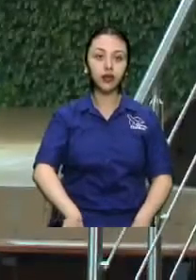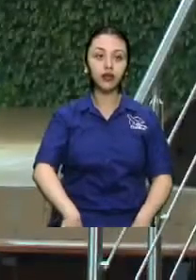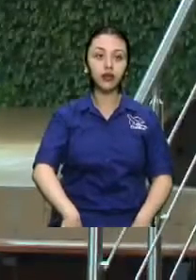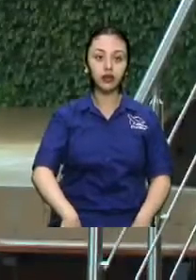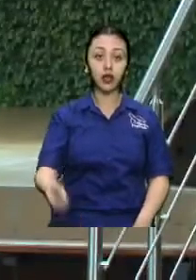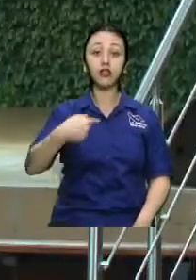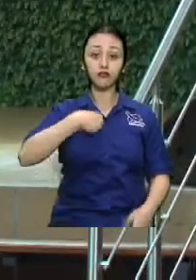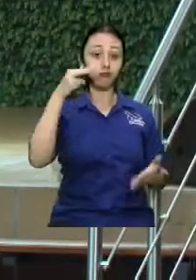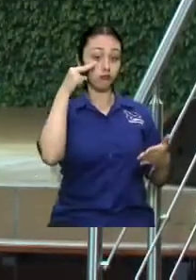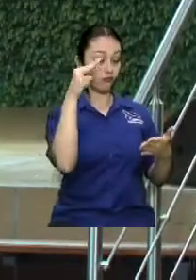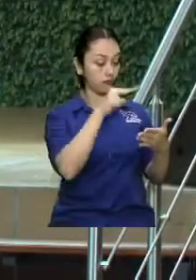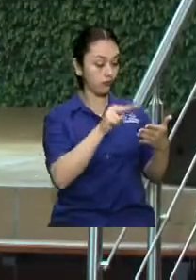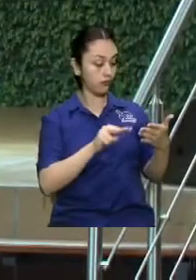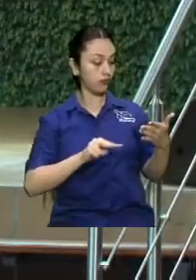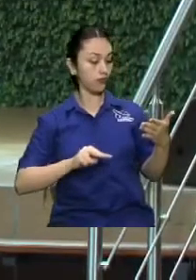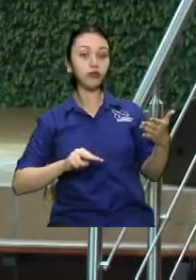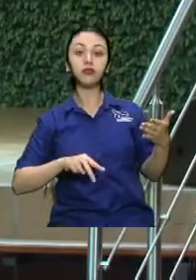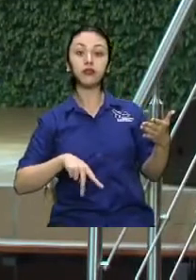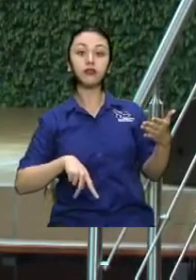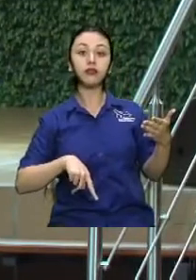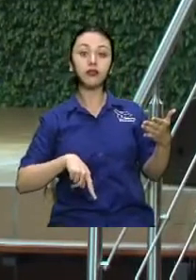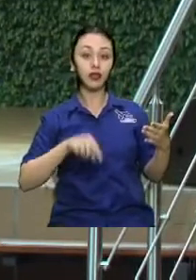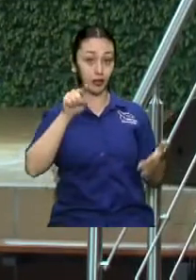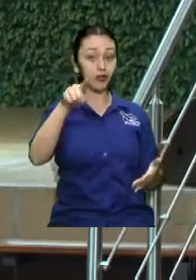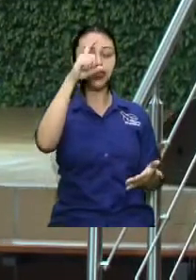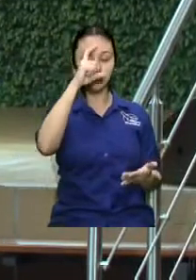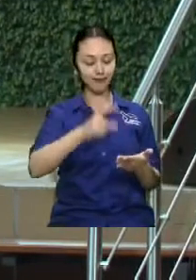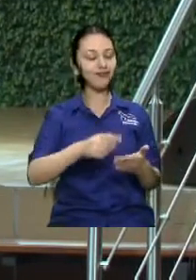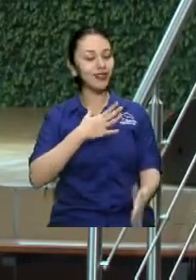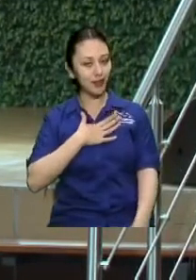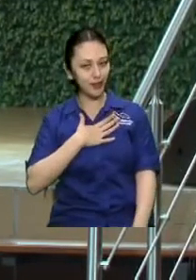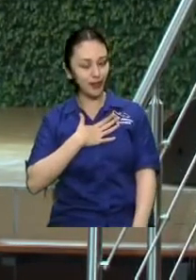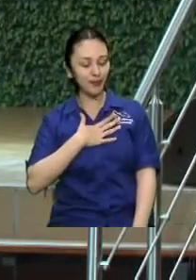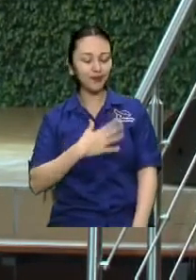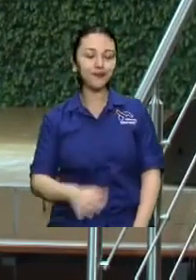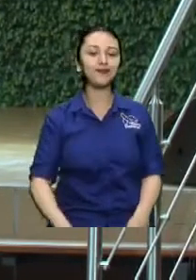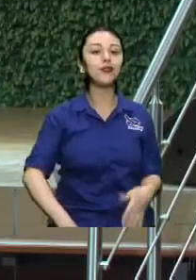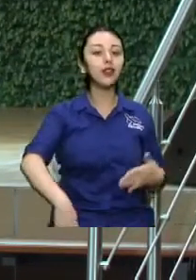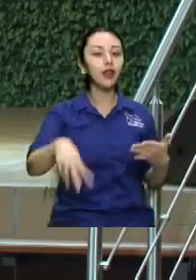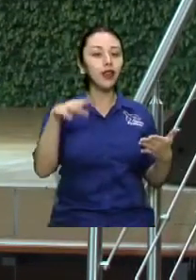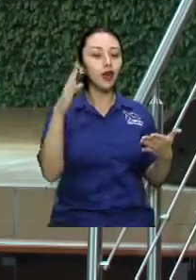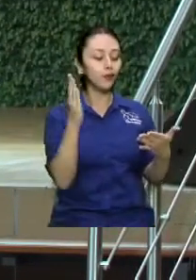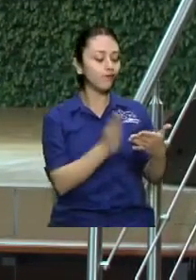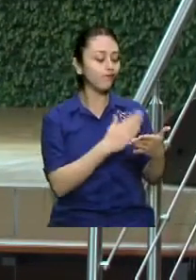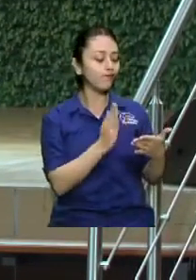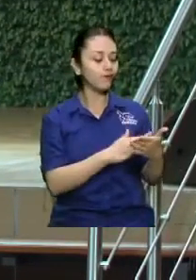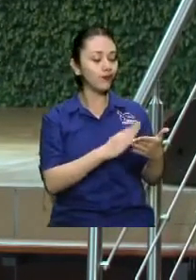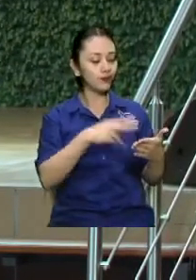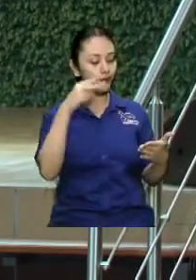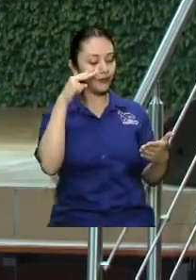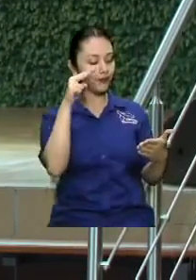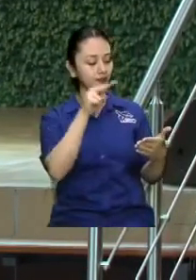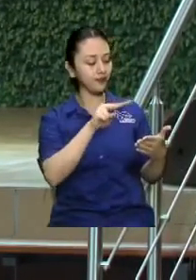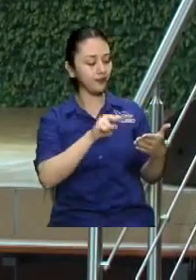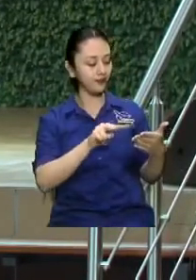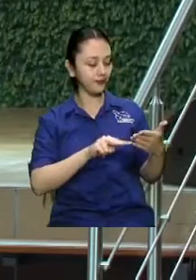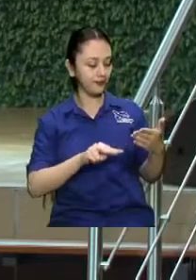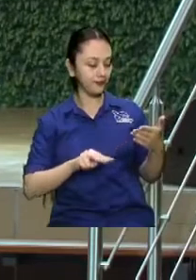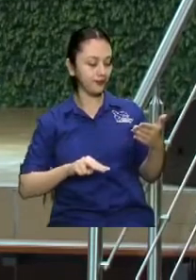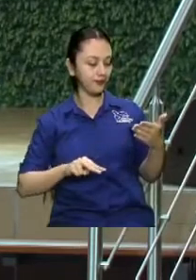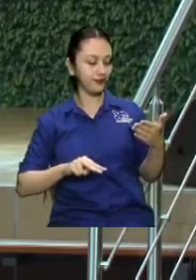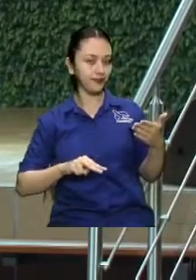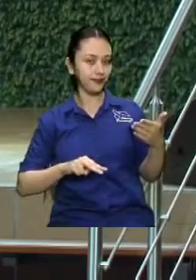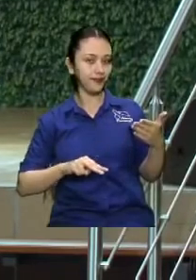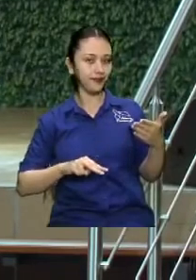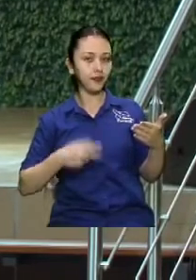más, se lo voy a leer para que me crea. Vamos a ver dónde está, si lo tengo aquí a la mano.